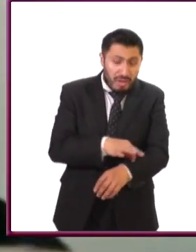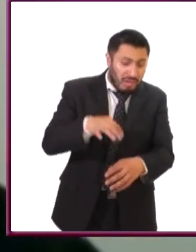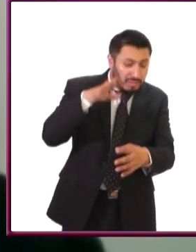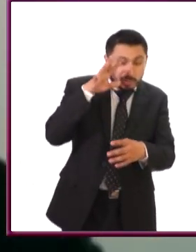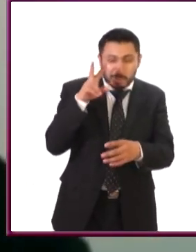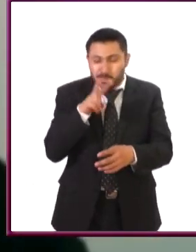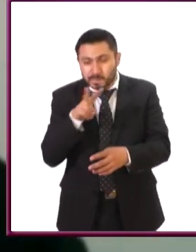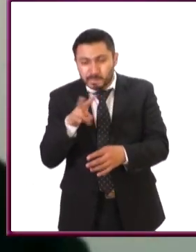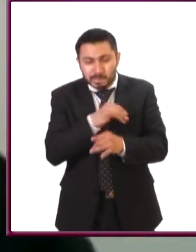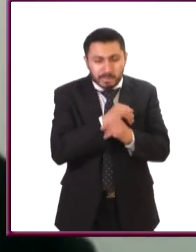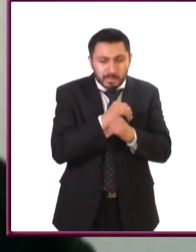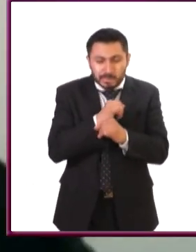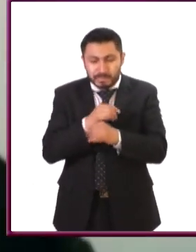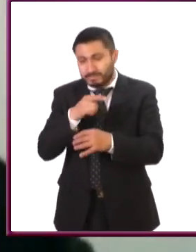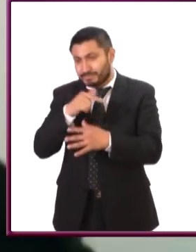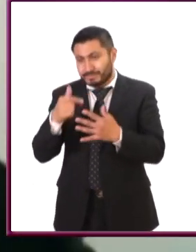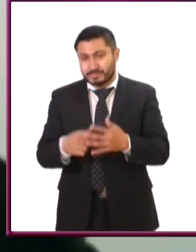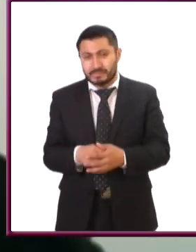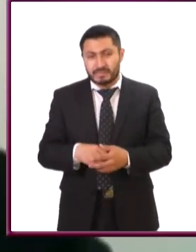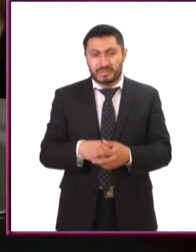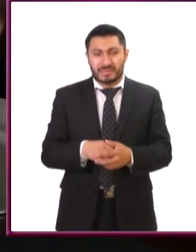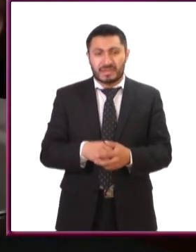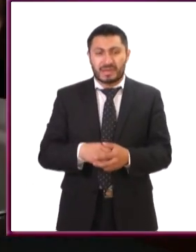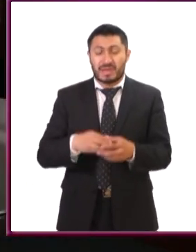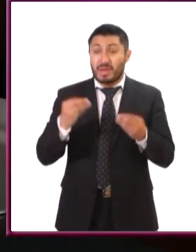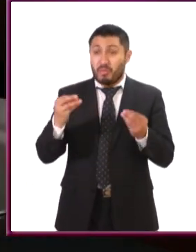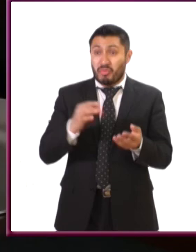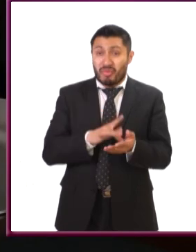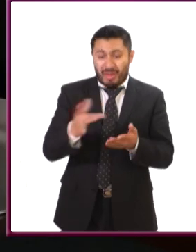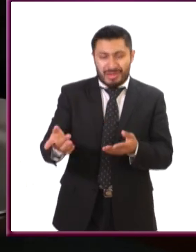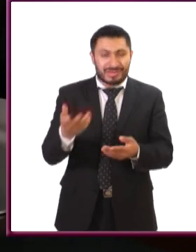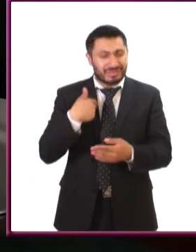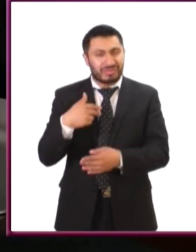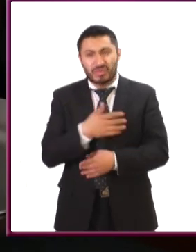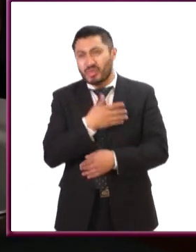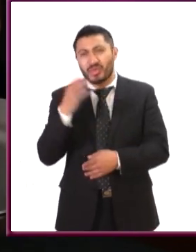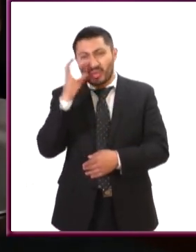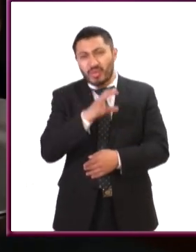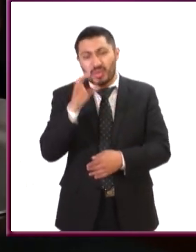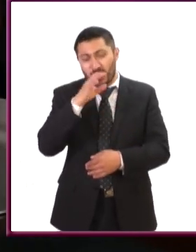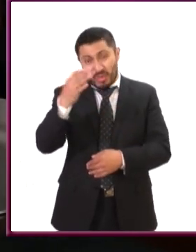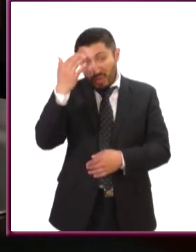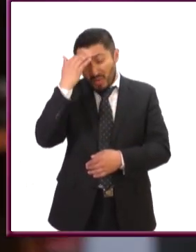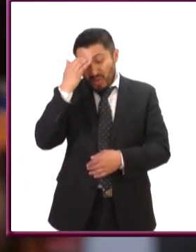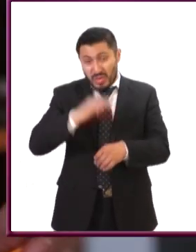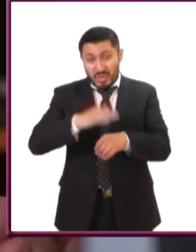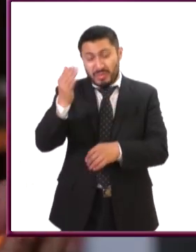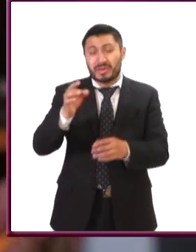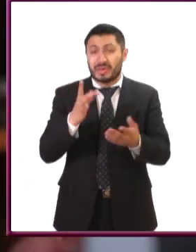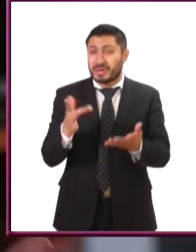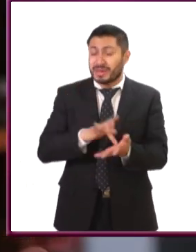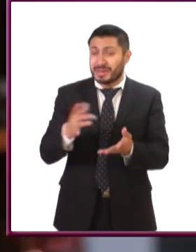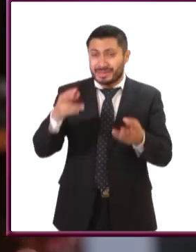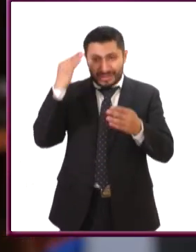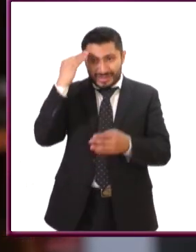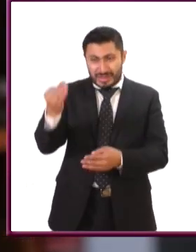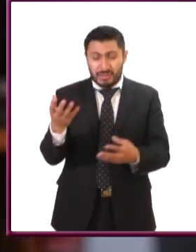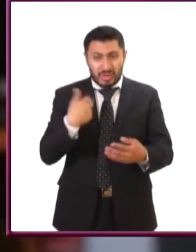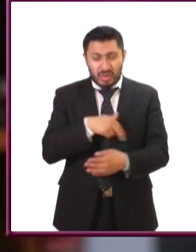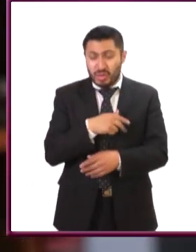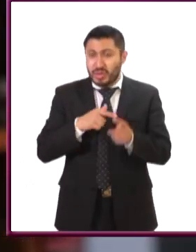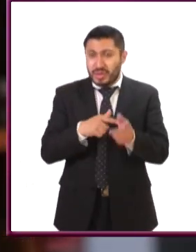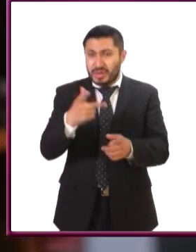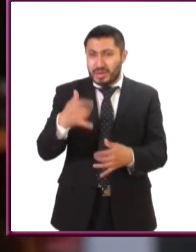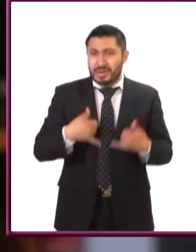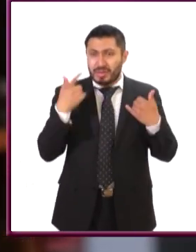el vacío de la habitación. Muchas gracias, Amir. Mira que nos dejas con la curiosidad. Te agradecemos mucho tu tiempo